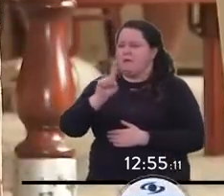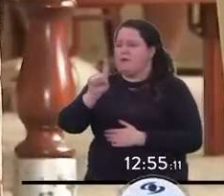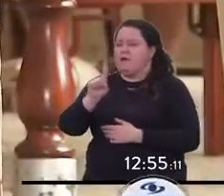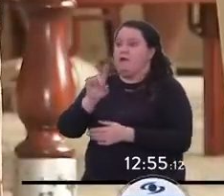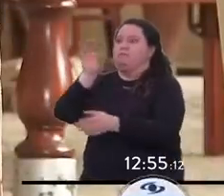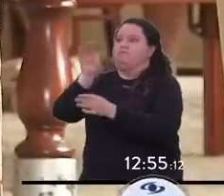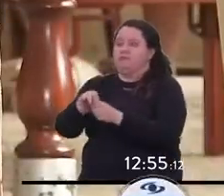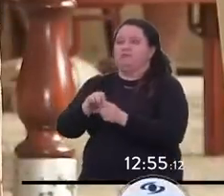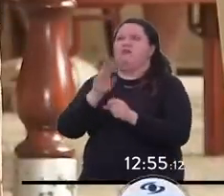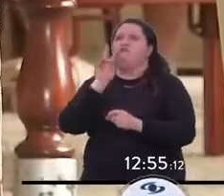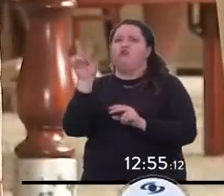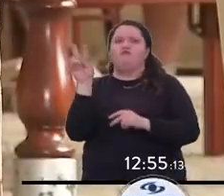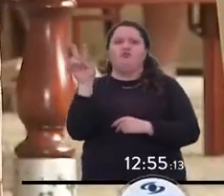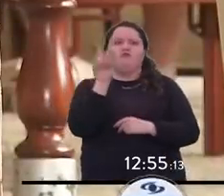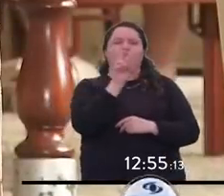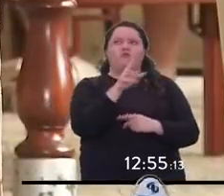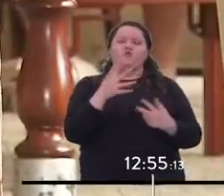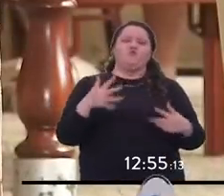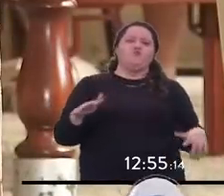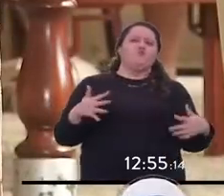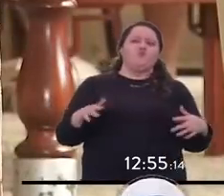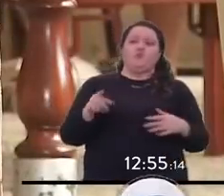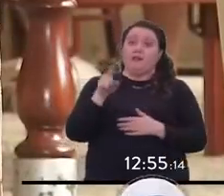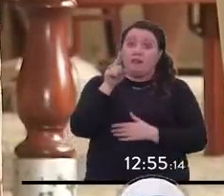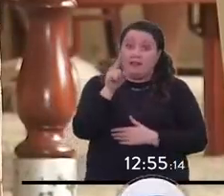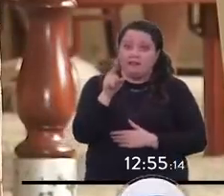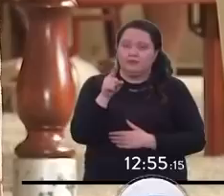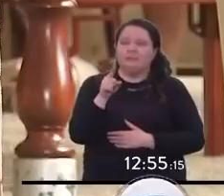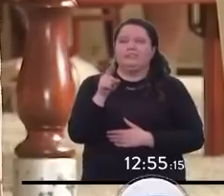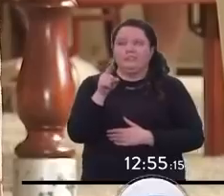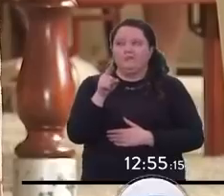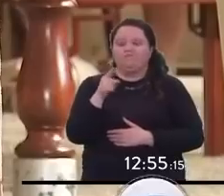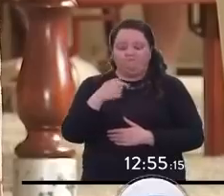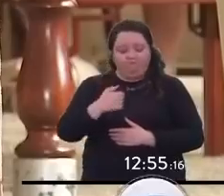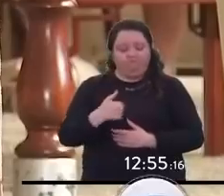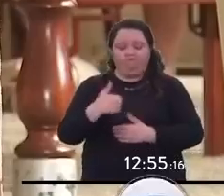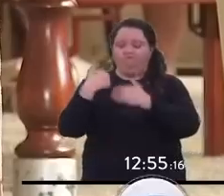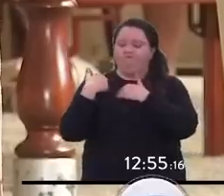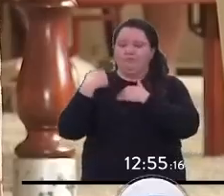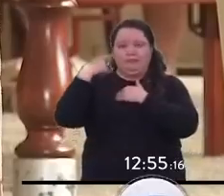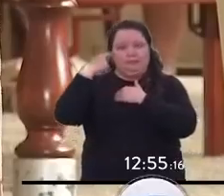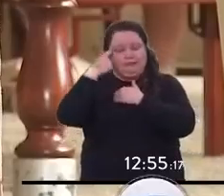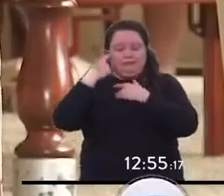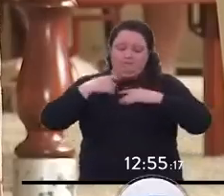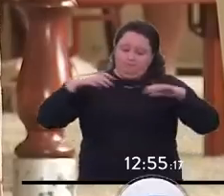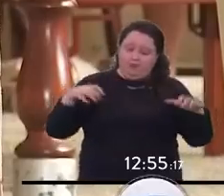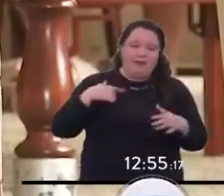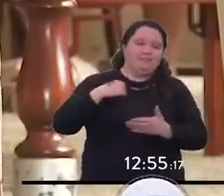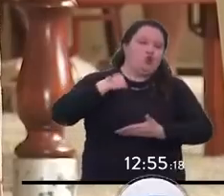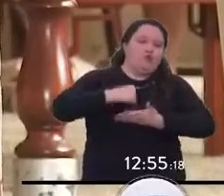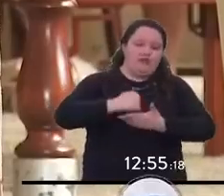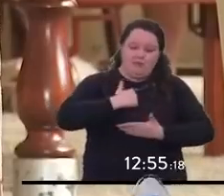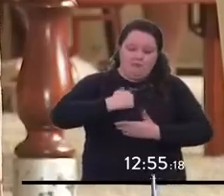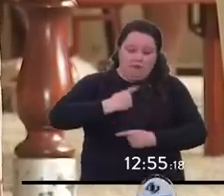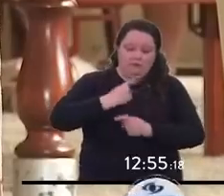de votación y eso es algo que nos obliga sí o sí a cumplir y a